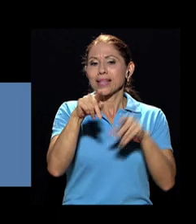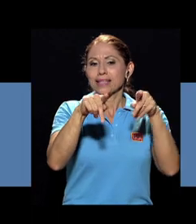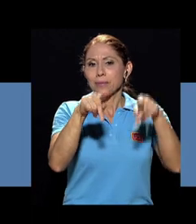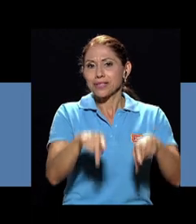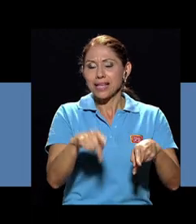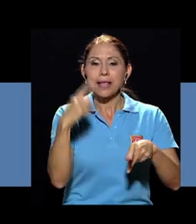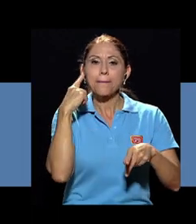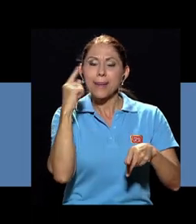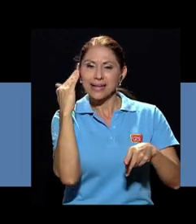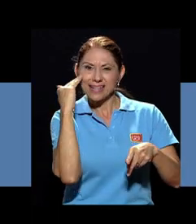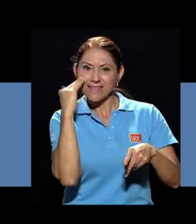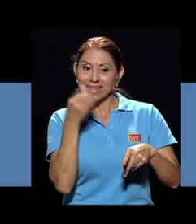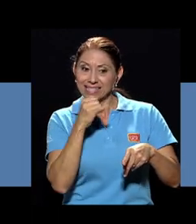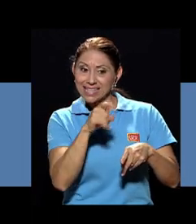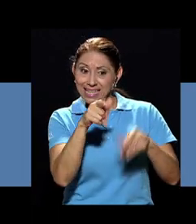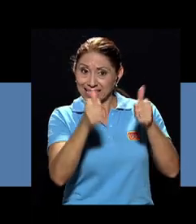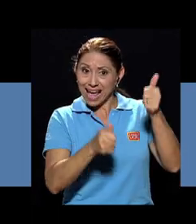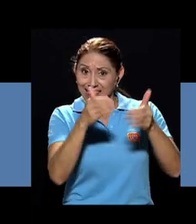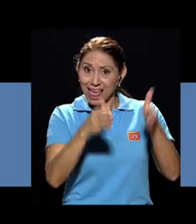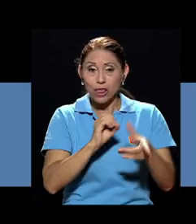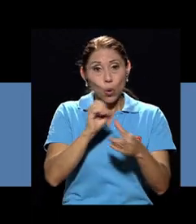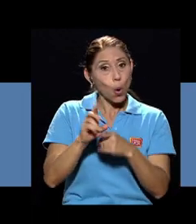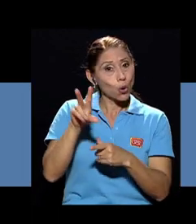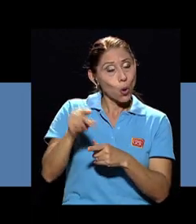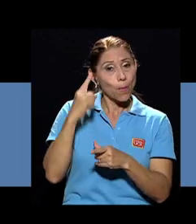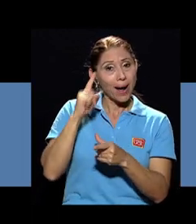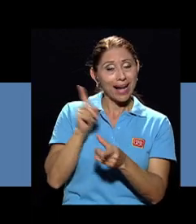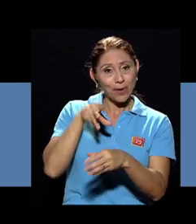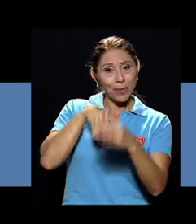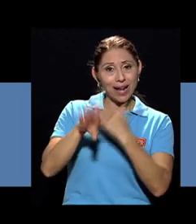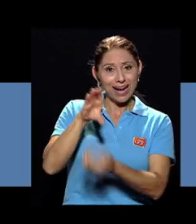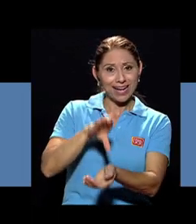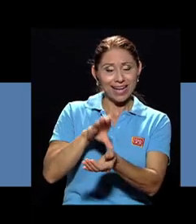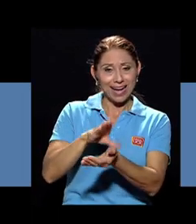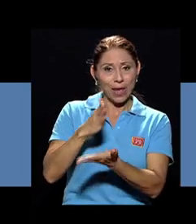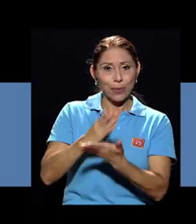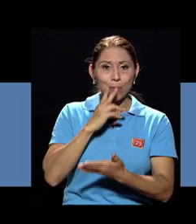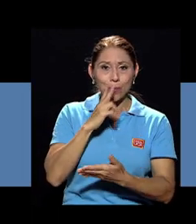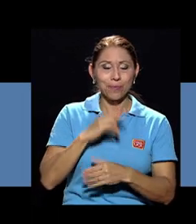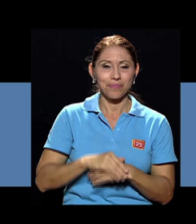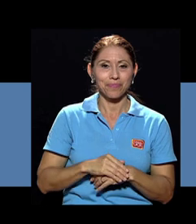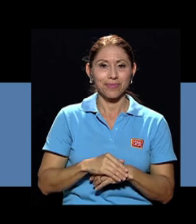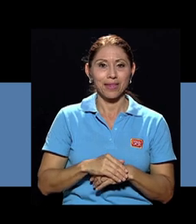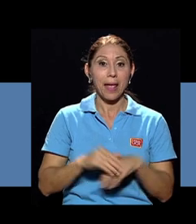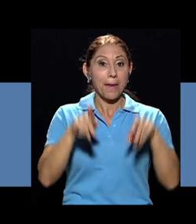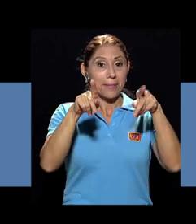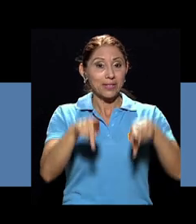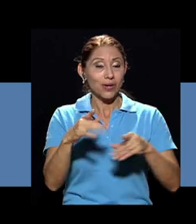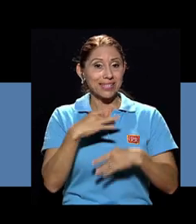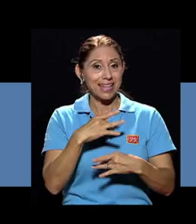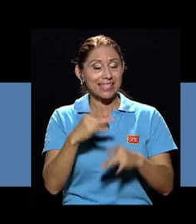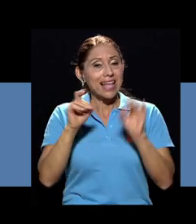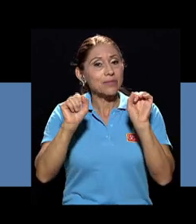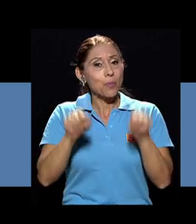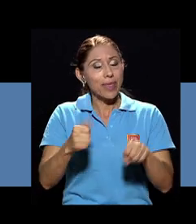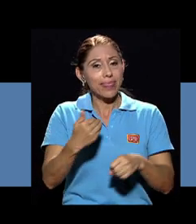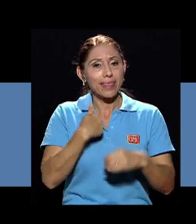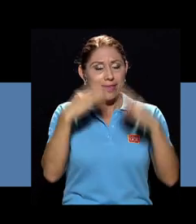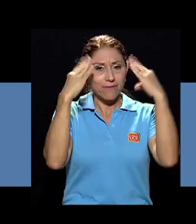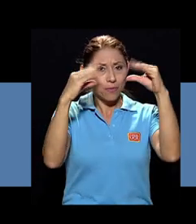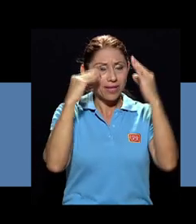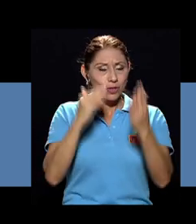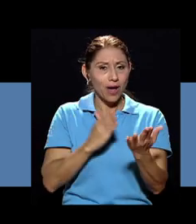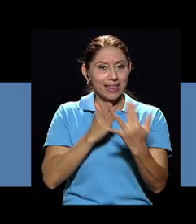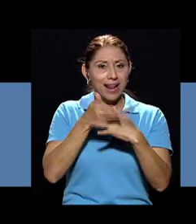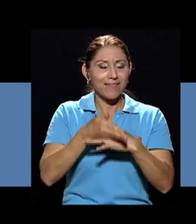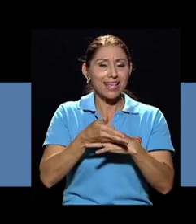paciente para definir si es candidato o no a la clínica de cesación. Okay, las personas interesadas pueden obtener información